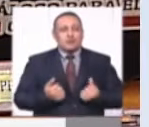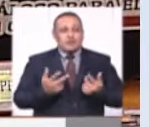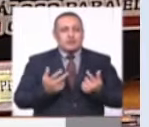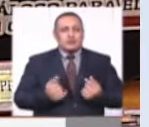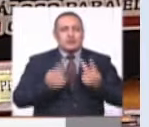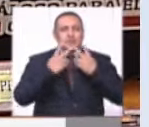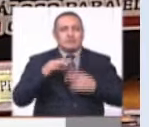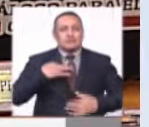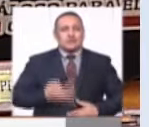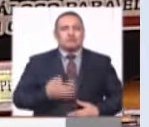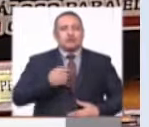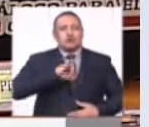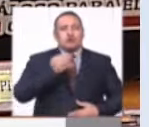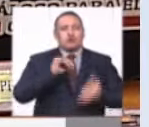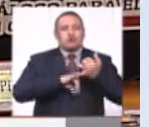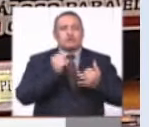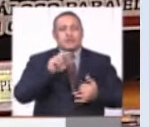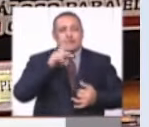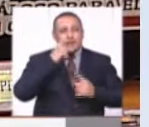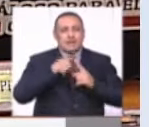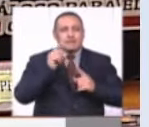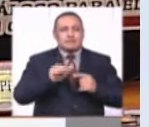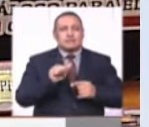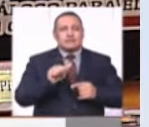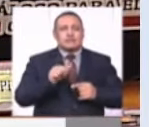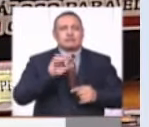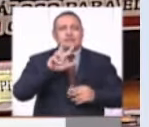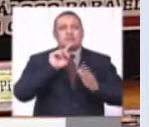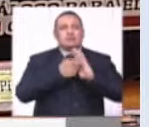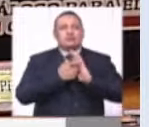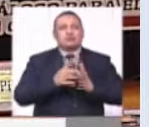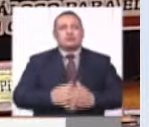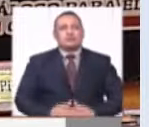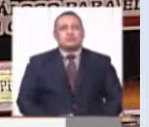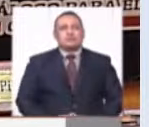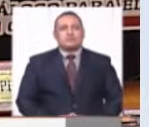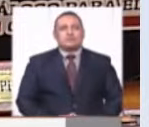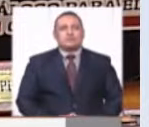Finanzas, señor José Arista Arbildo. 3 minutos.